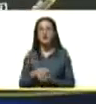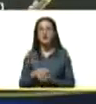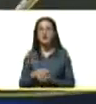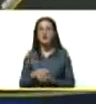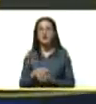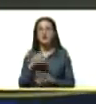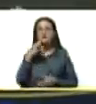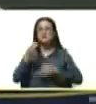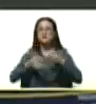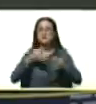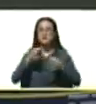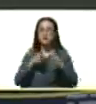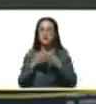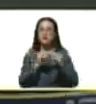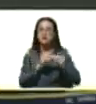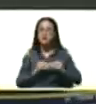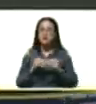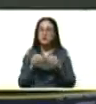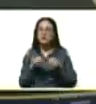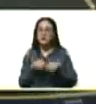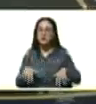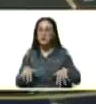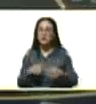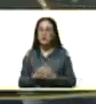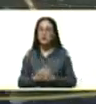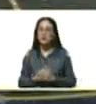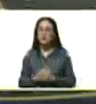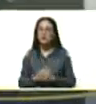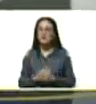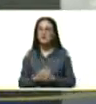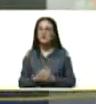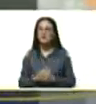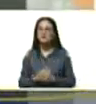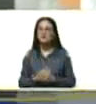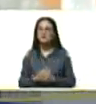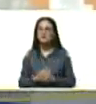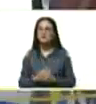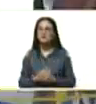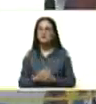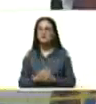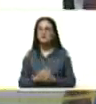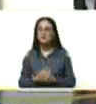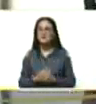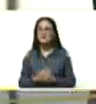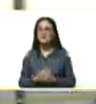una explicación de todo el mantenimiento de la infraestructura y todo lo que está llevando a cabo el compañero Lugo.